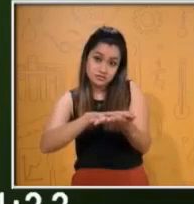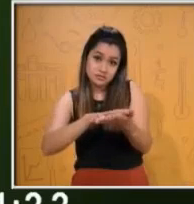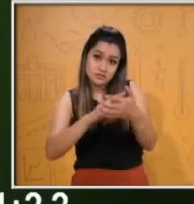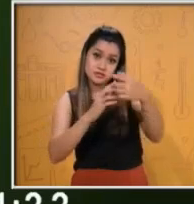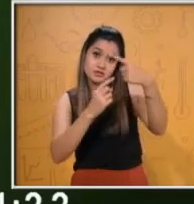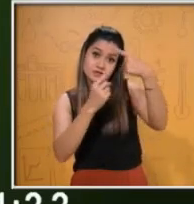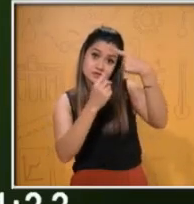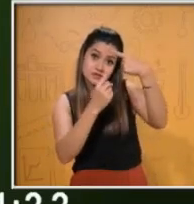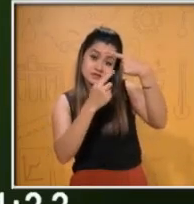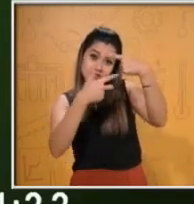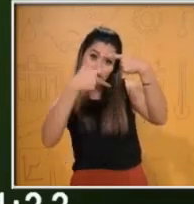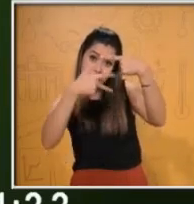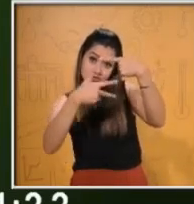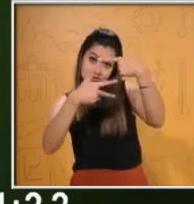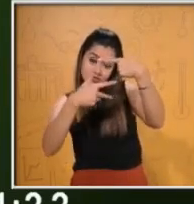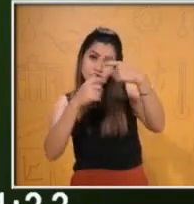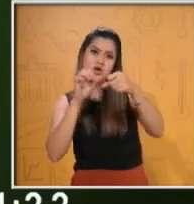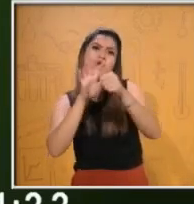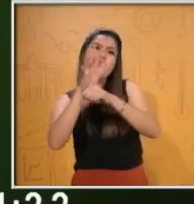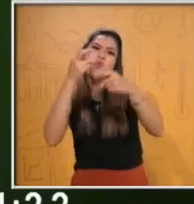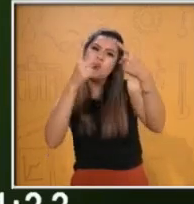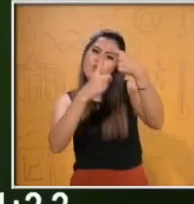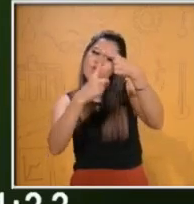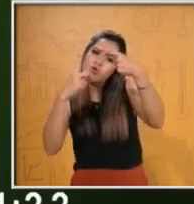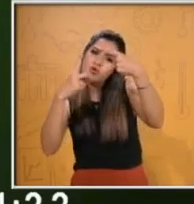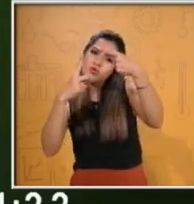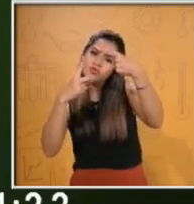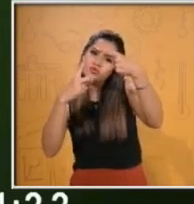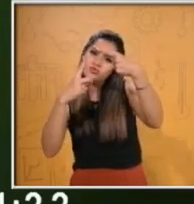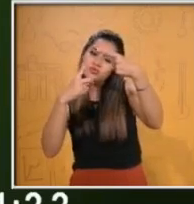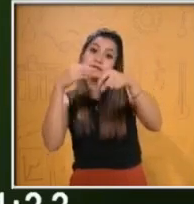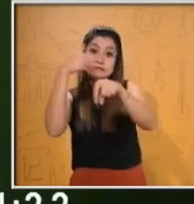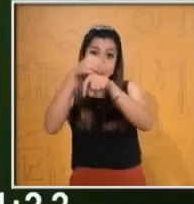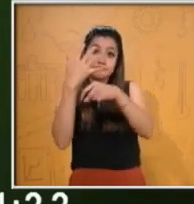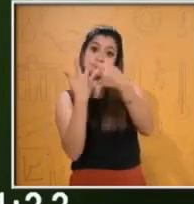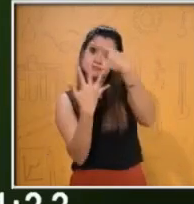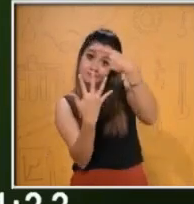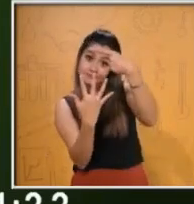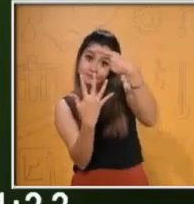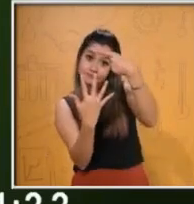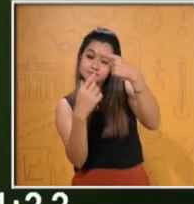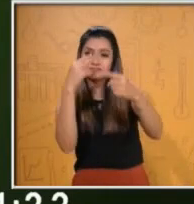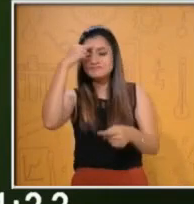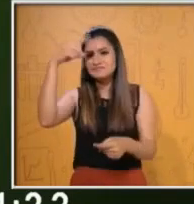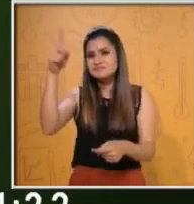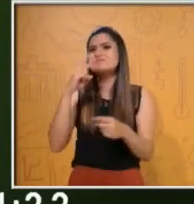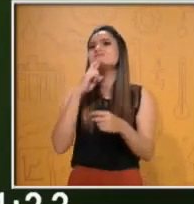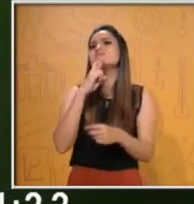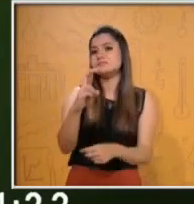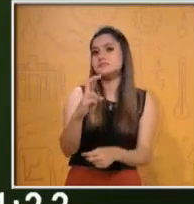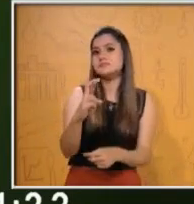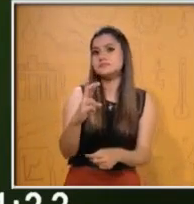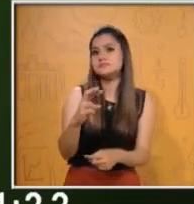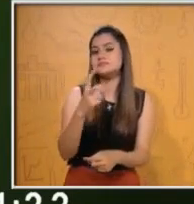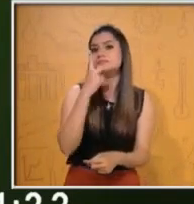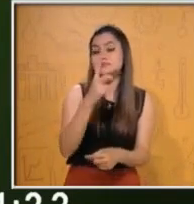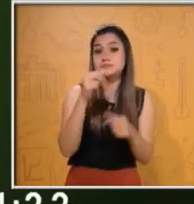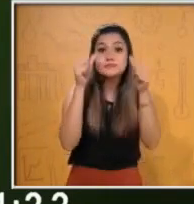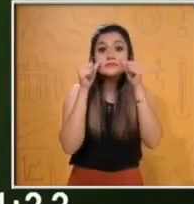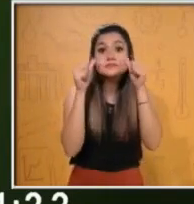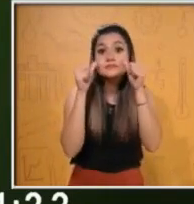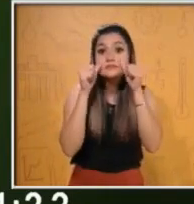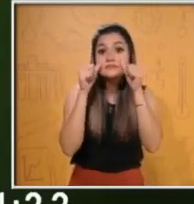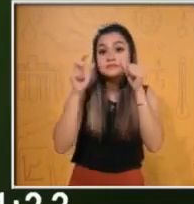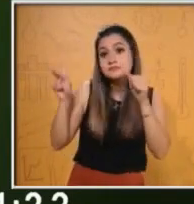el denominador en esta fracción? El denominador, pues, es el 5. Entonces, es muy sencilla la respuesta. Por eso debes de poner mucha atención.